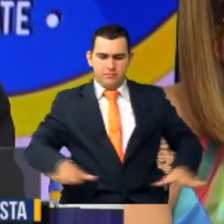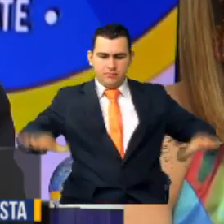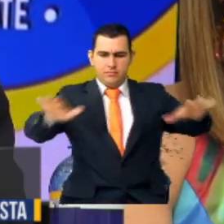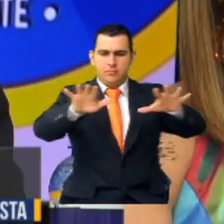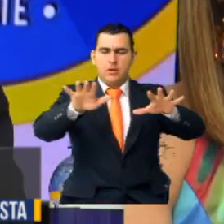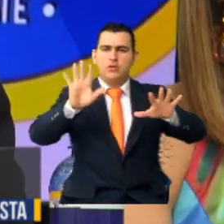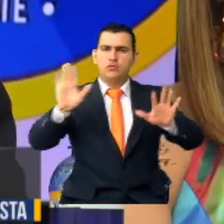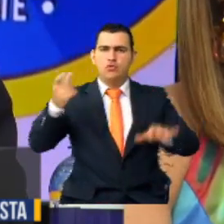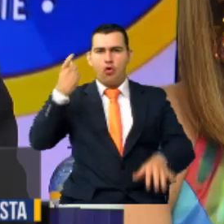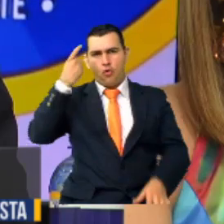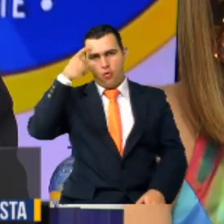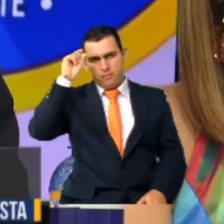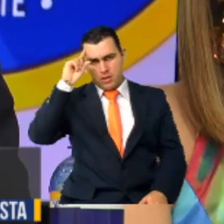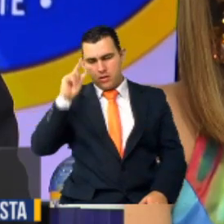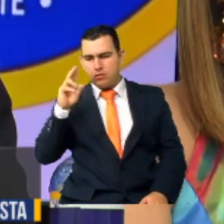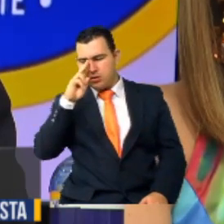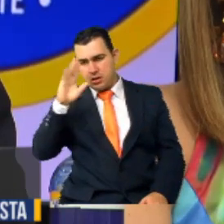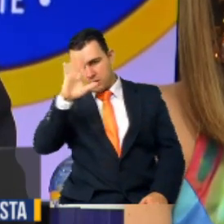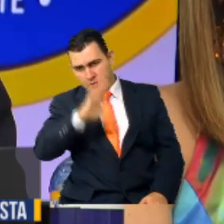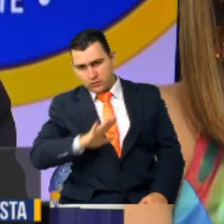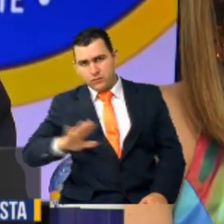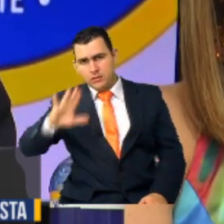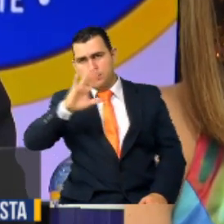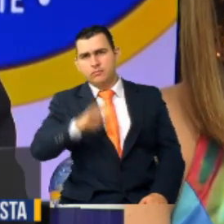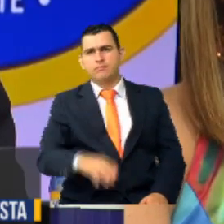conjunto con el gobierno nacional,